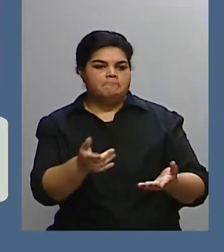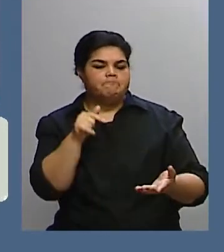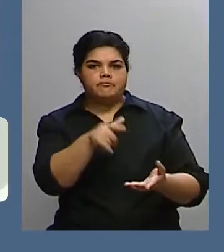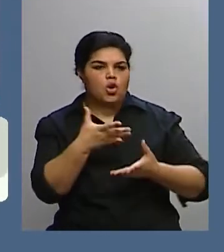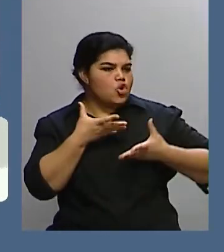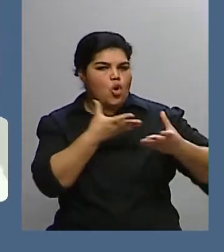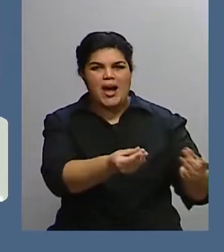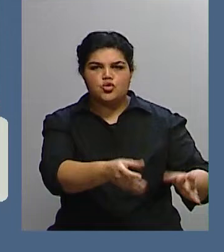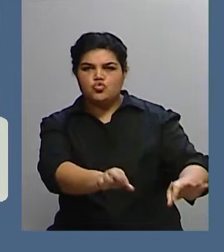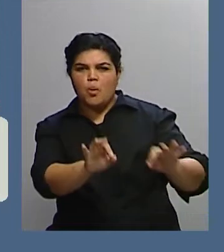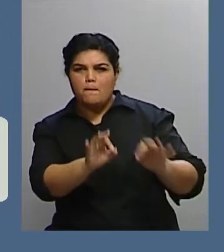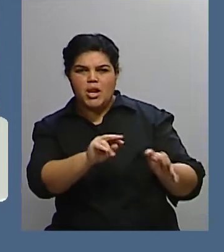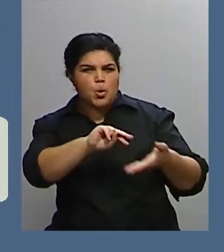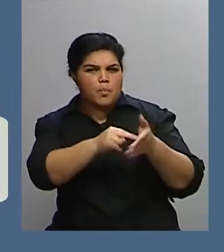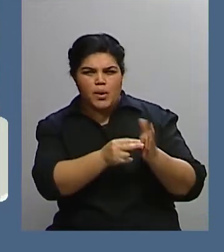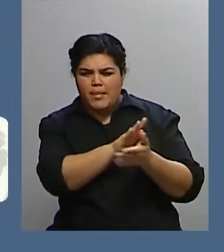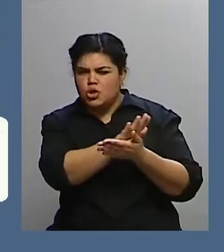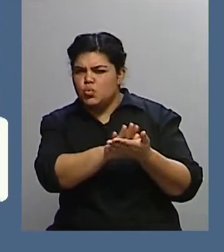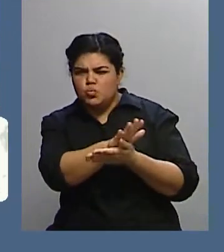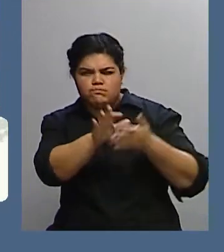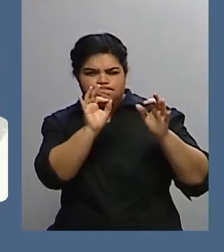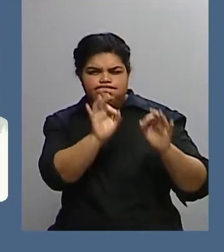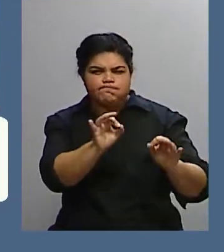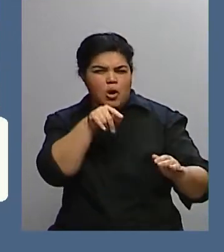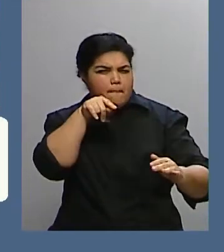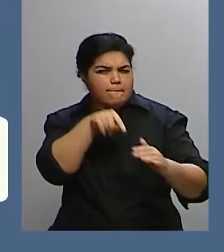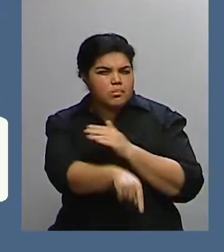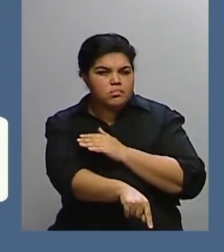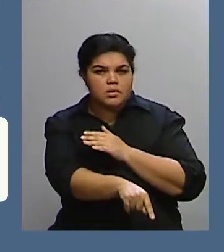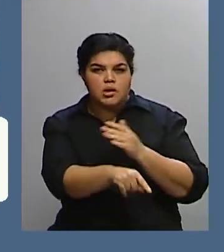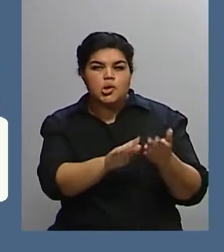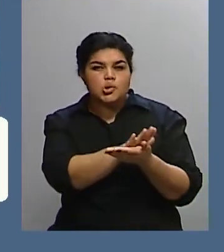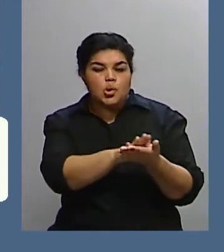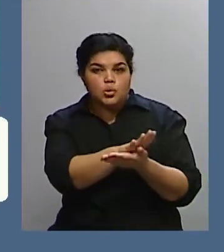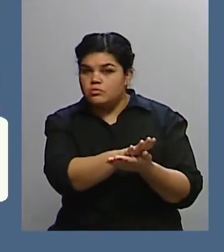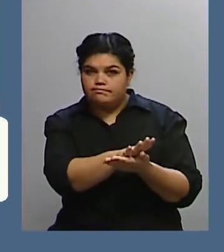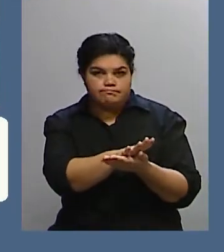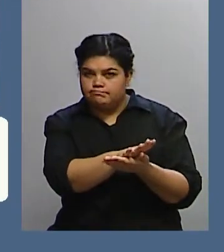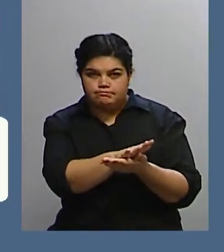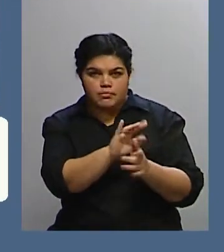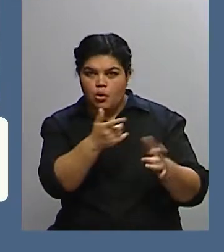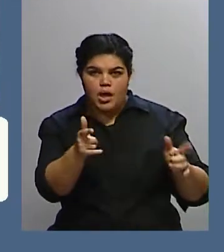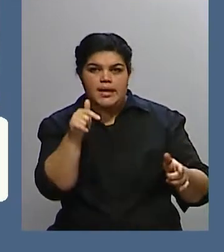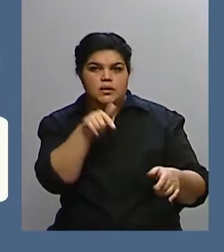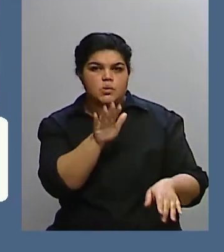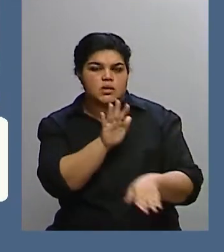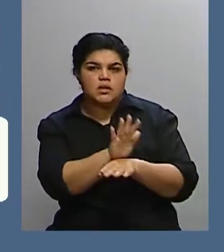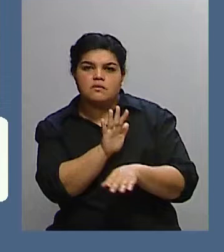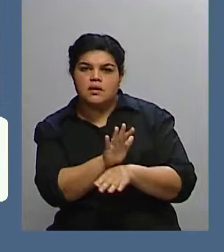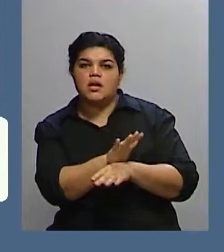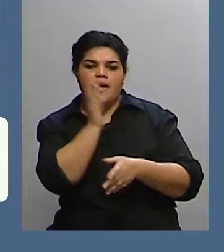los problemas, no logra resolver las causas de fondo y la violencia se sigue expandiendo.